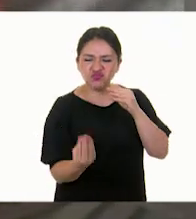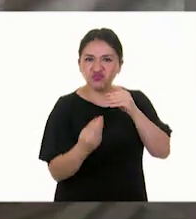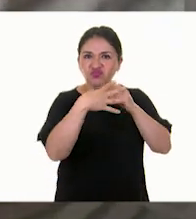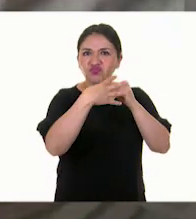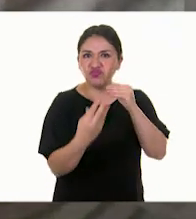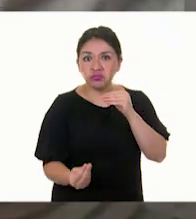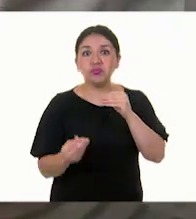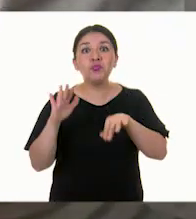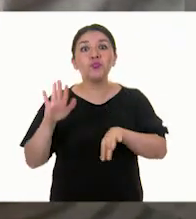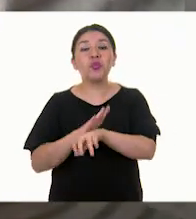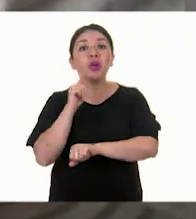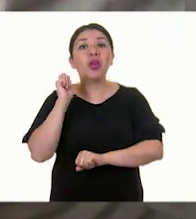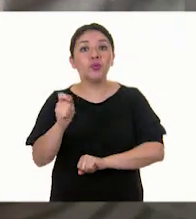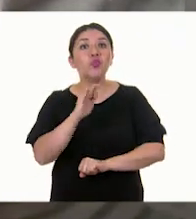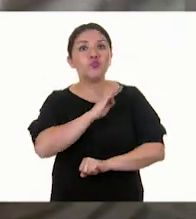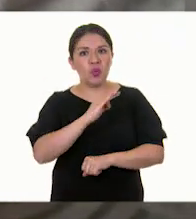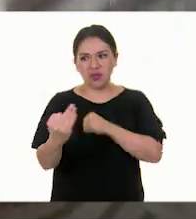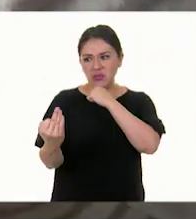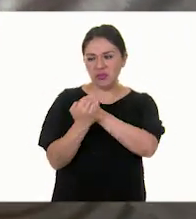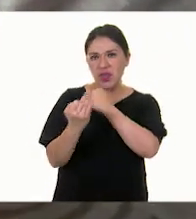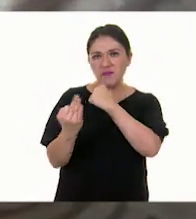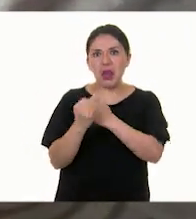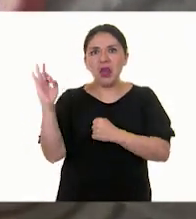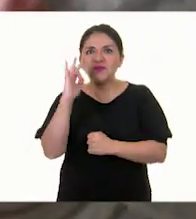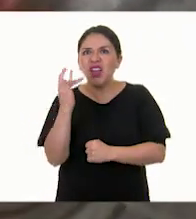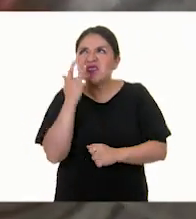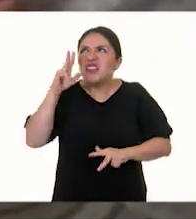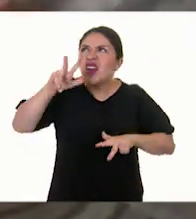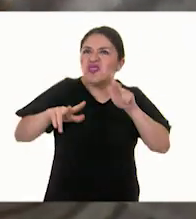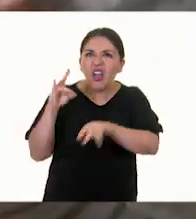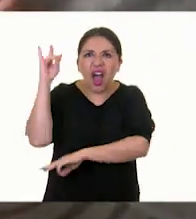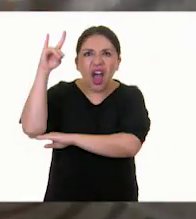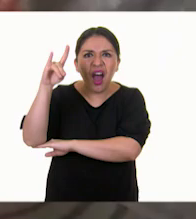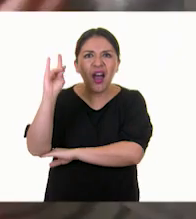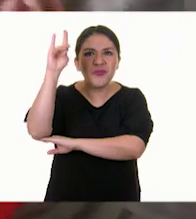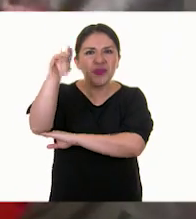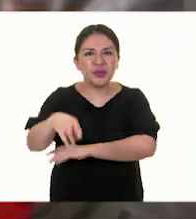largas porque se puede defender de unos dinosaurios.